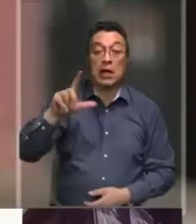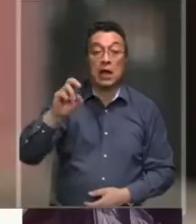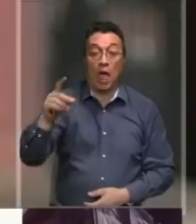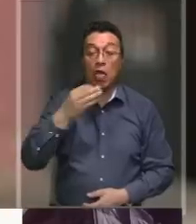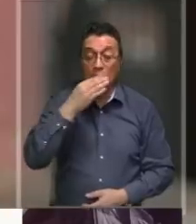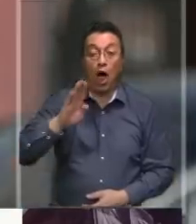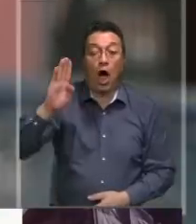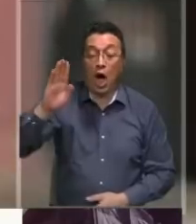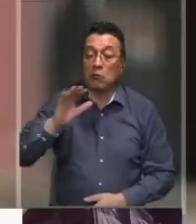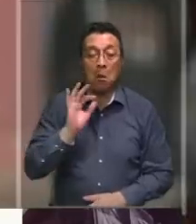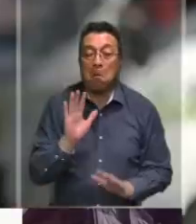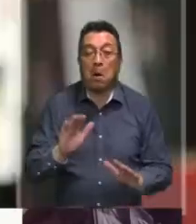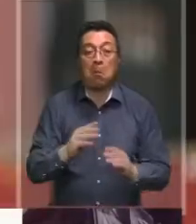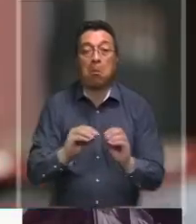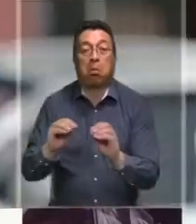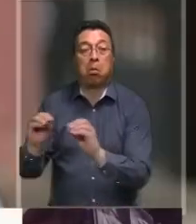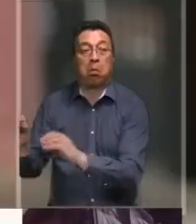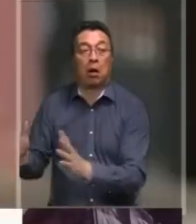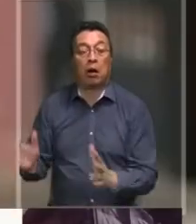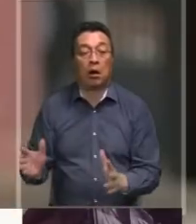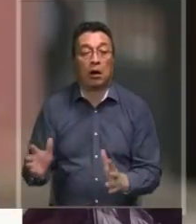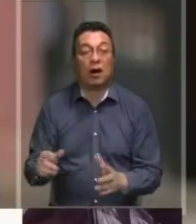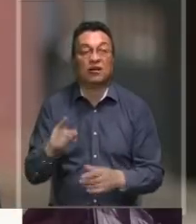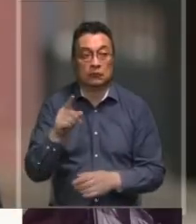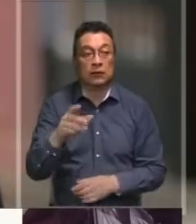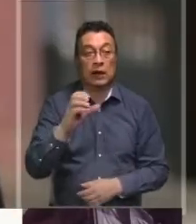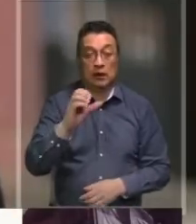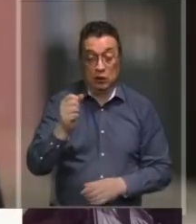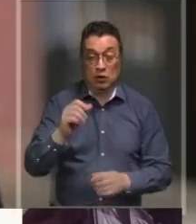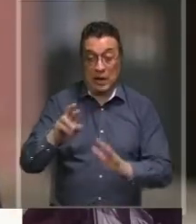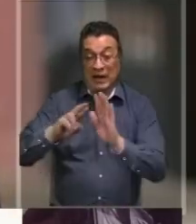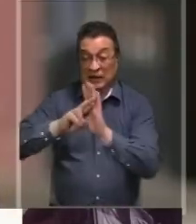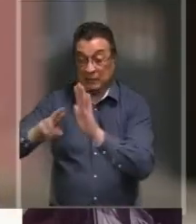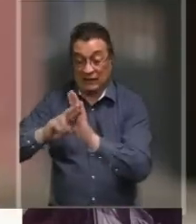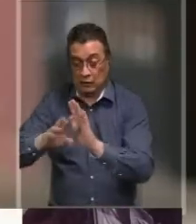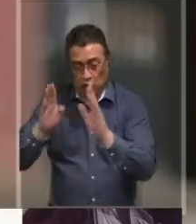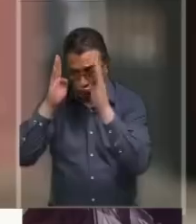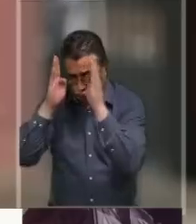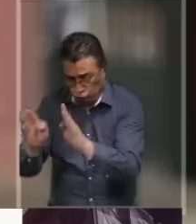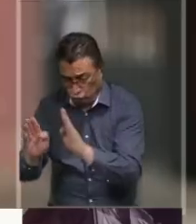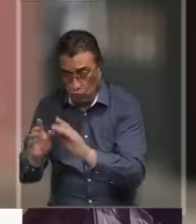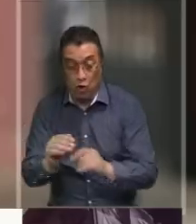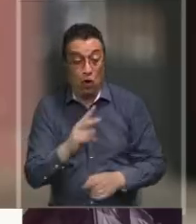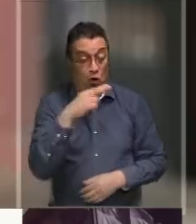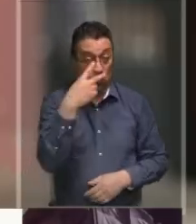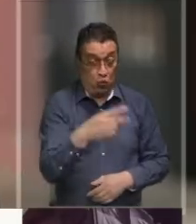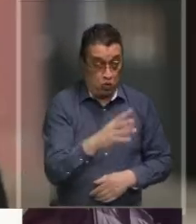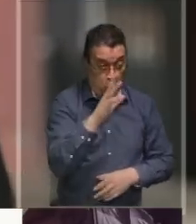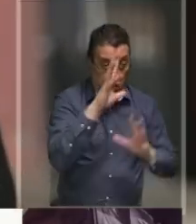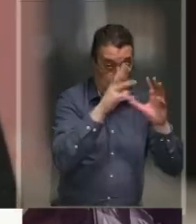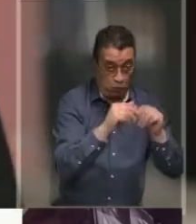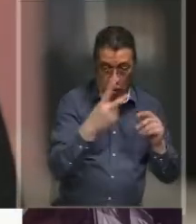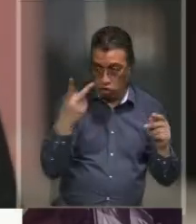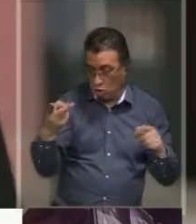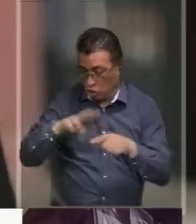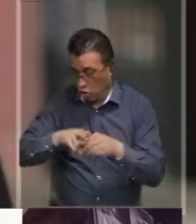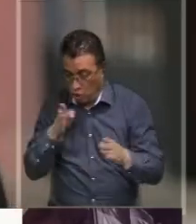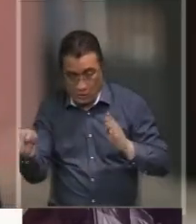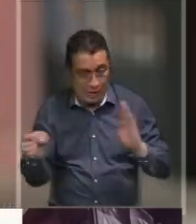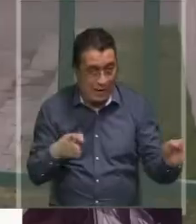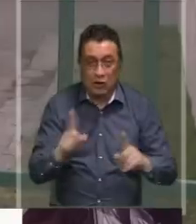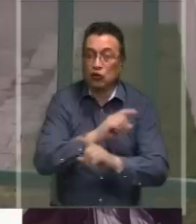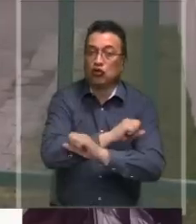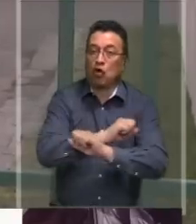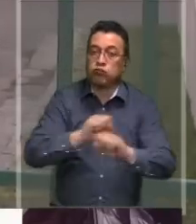El agente va a tener que ser agente y nada más, y el dueño del club no puede ser agente, es decir, esto va a estar